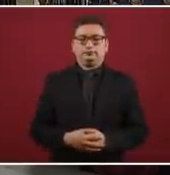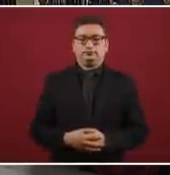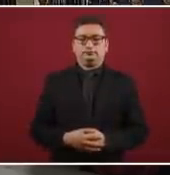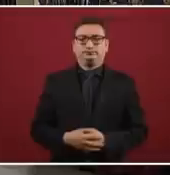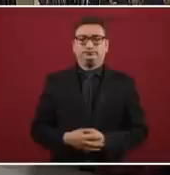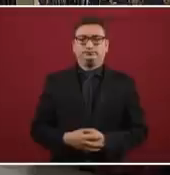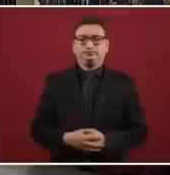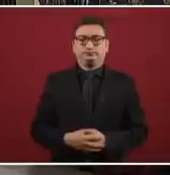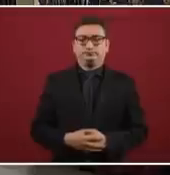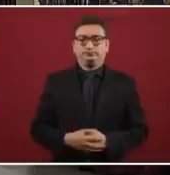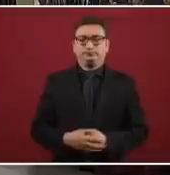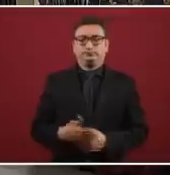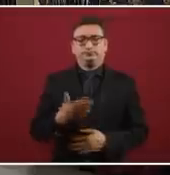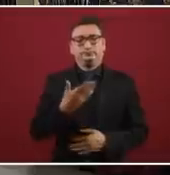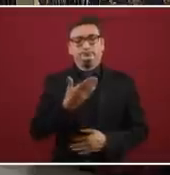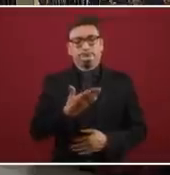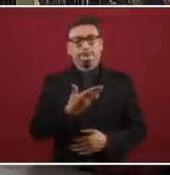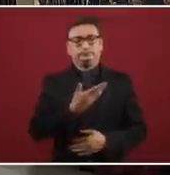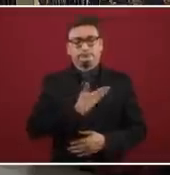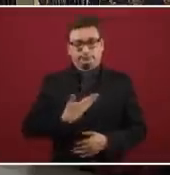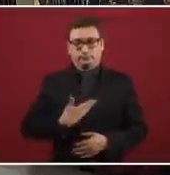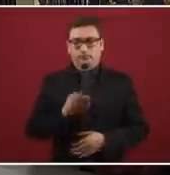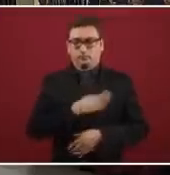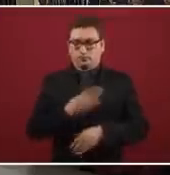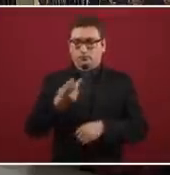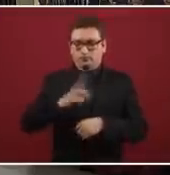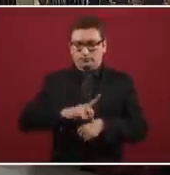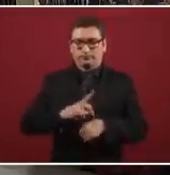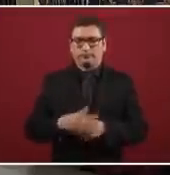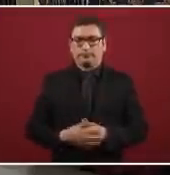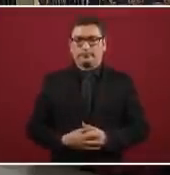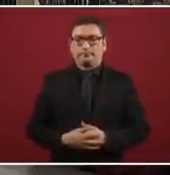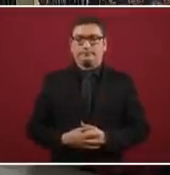Sí, presidente, buenos días. Buenos días.